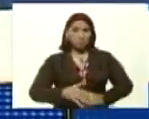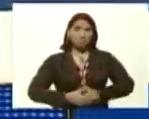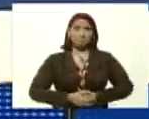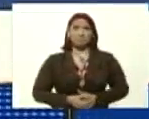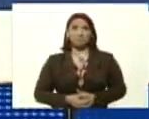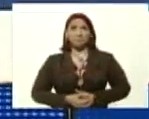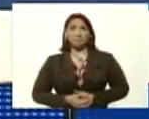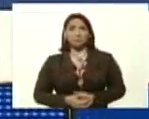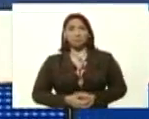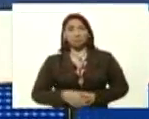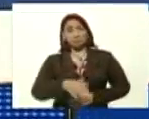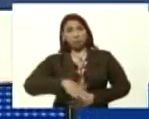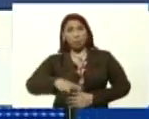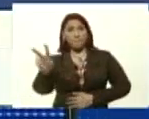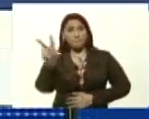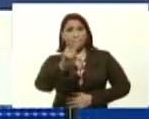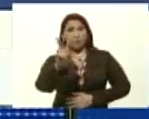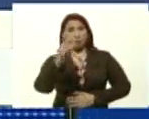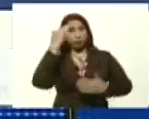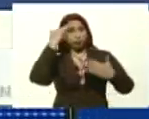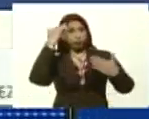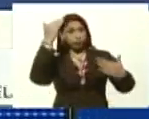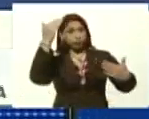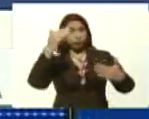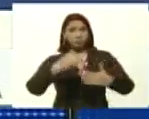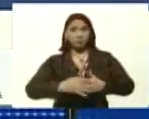del territorio nacional, mis saludos